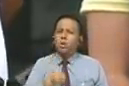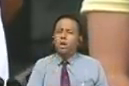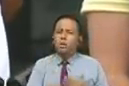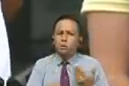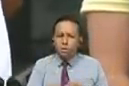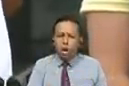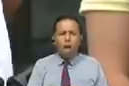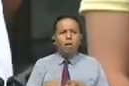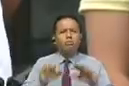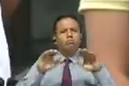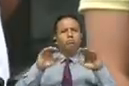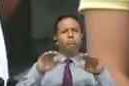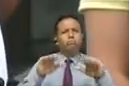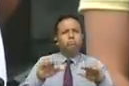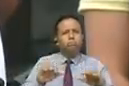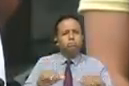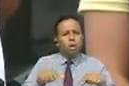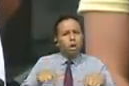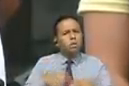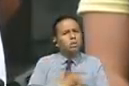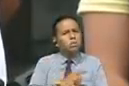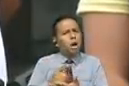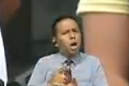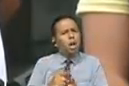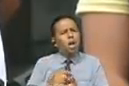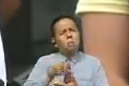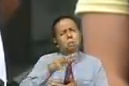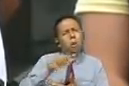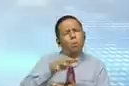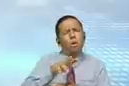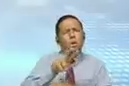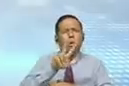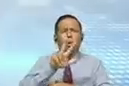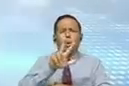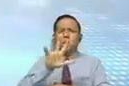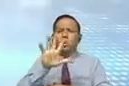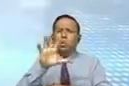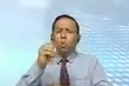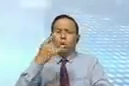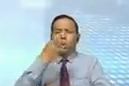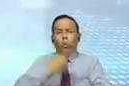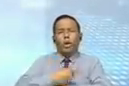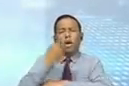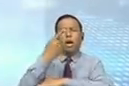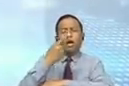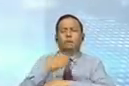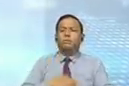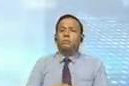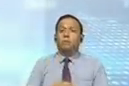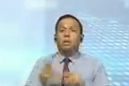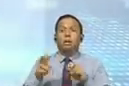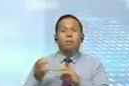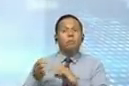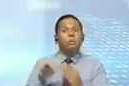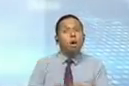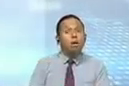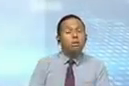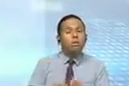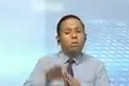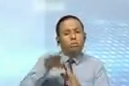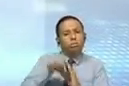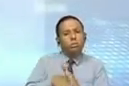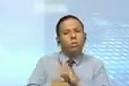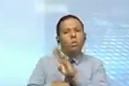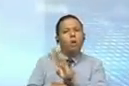casos nuevos. En esta semana, alrededor de 350 por día. La mortalidad tuvo un descenso del 42%, de 14